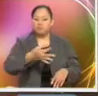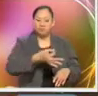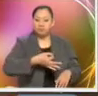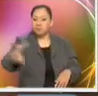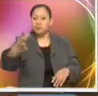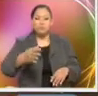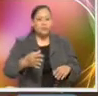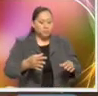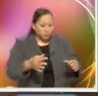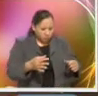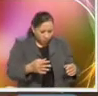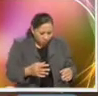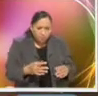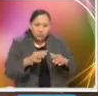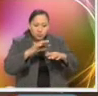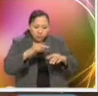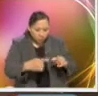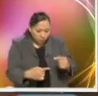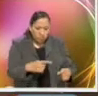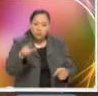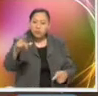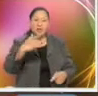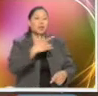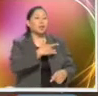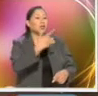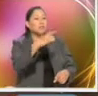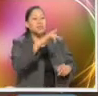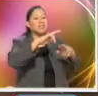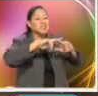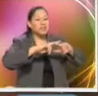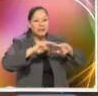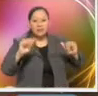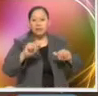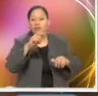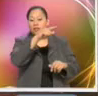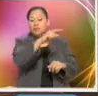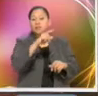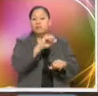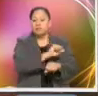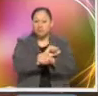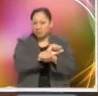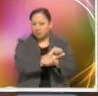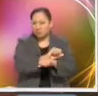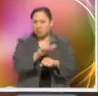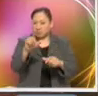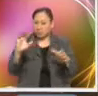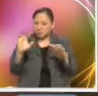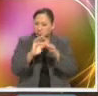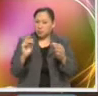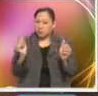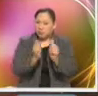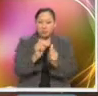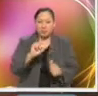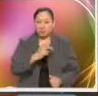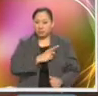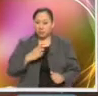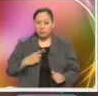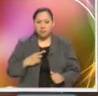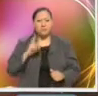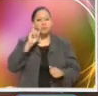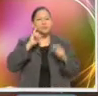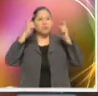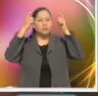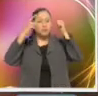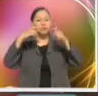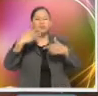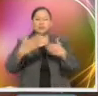que nunca más volviese a enamorarse de alguien que decía era indigno. Doña Clotilde, pasaron